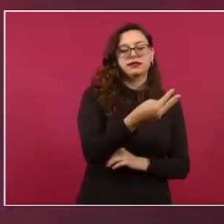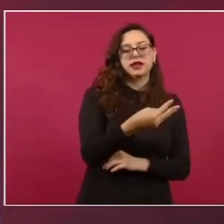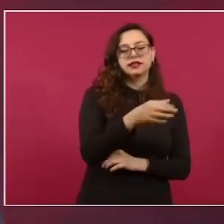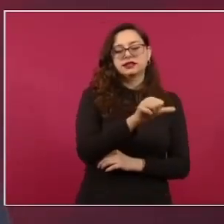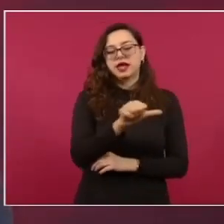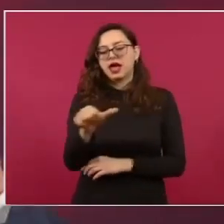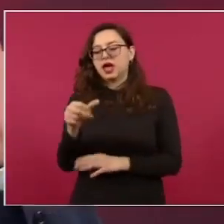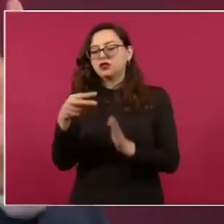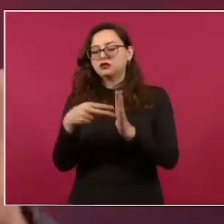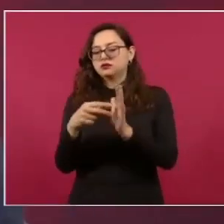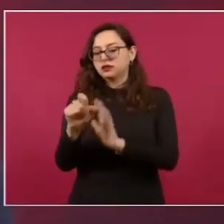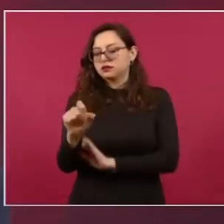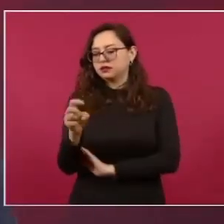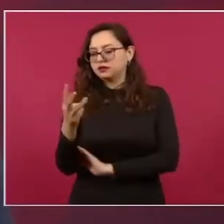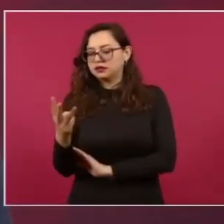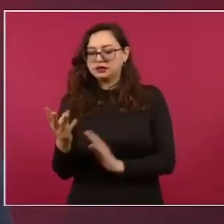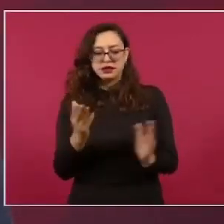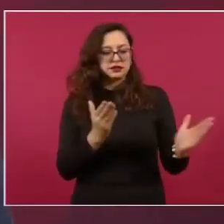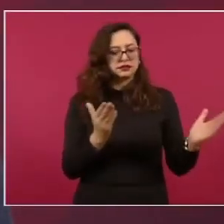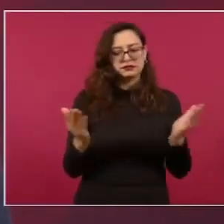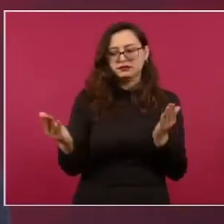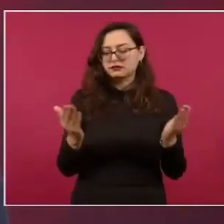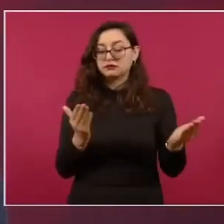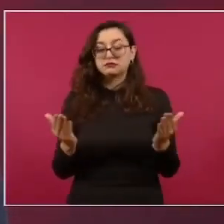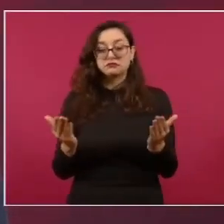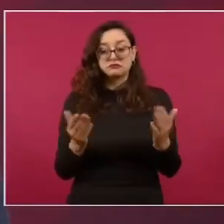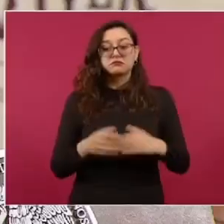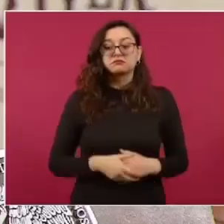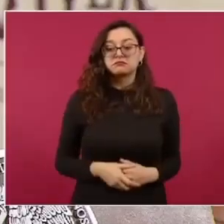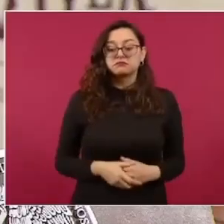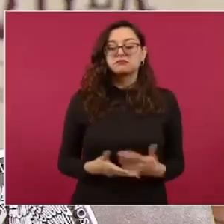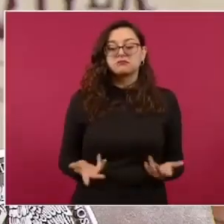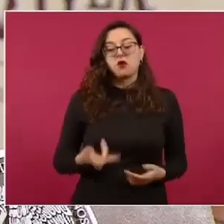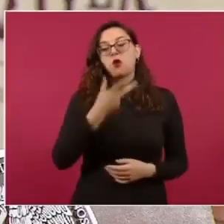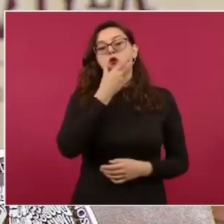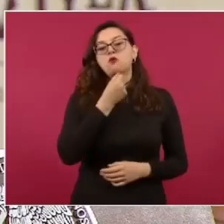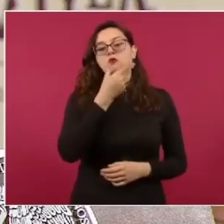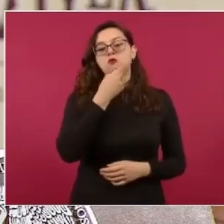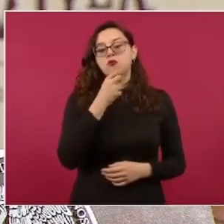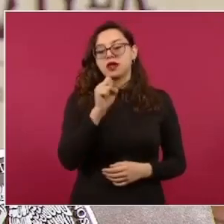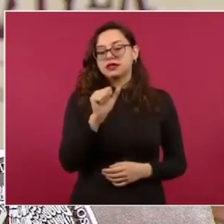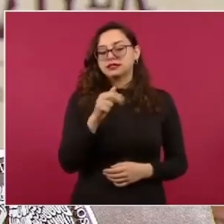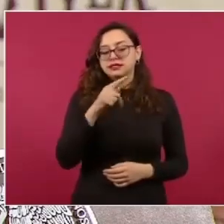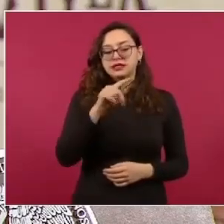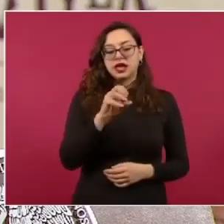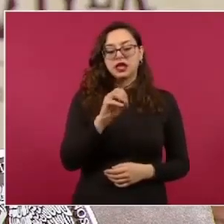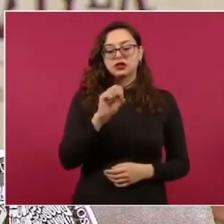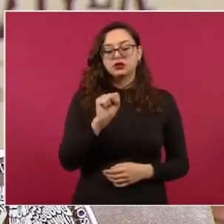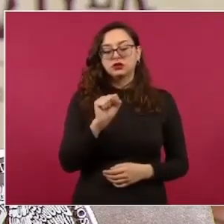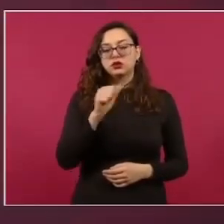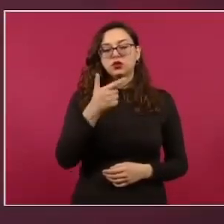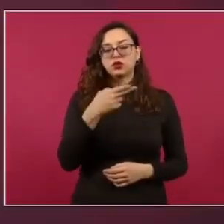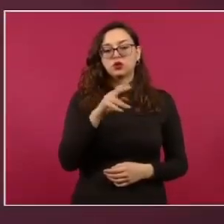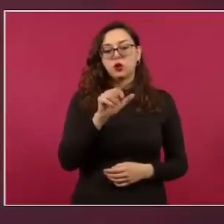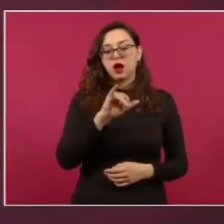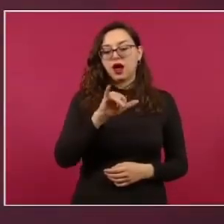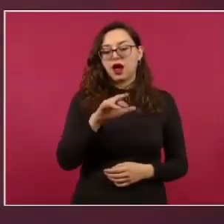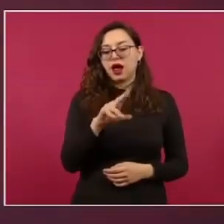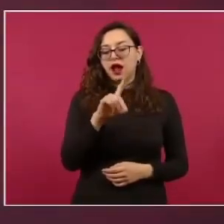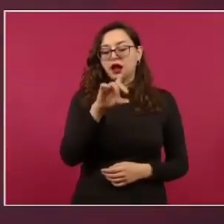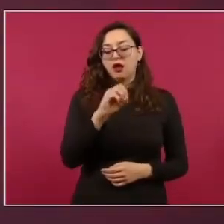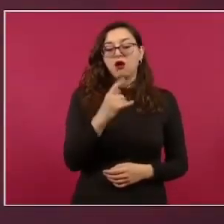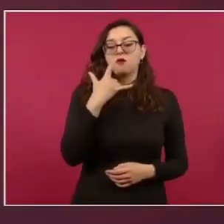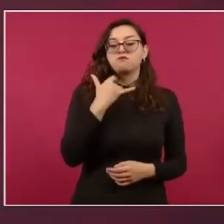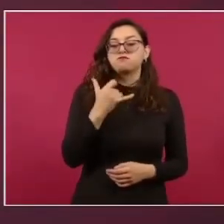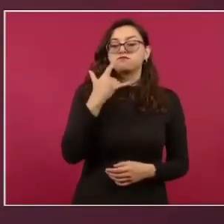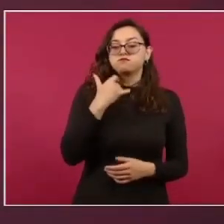ven distantes los esfuerzos realizados por Santos Guajardo por consolidar la naciente institución y